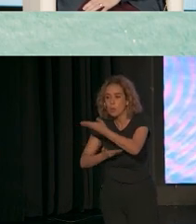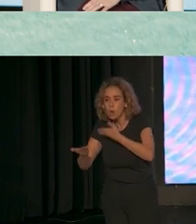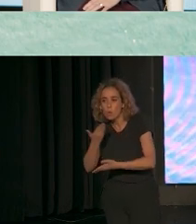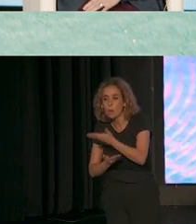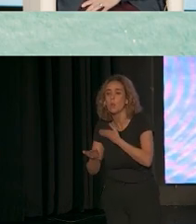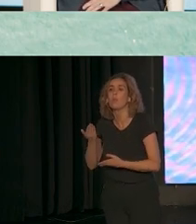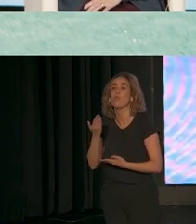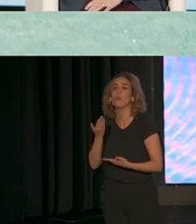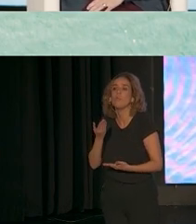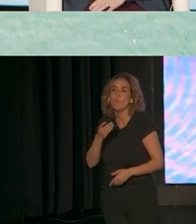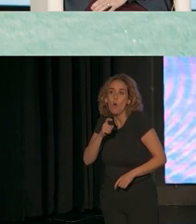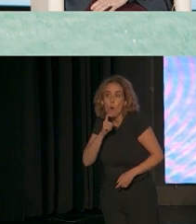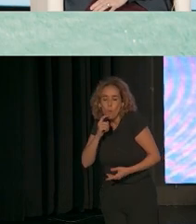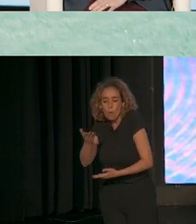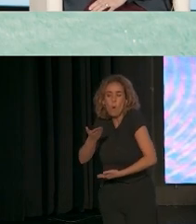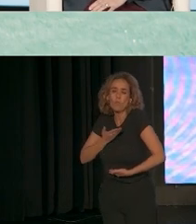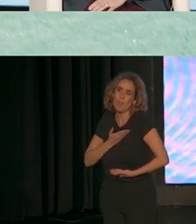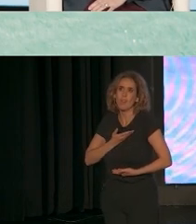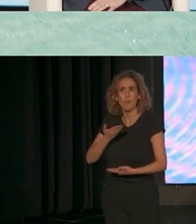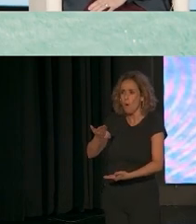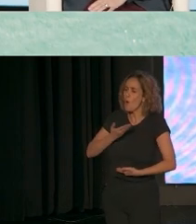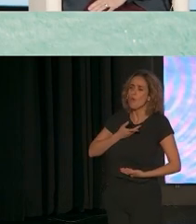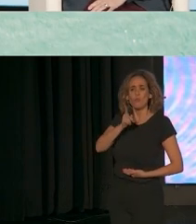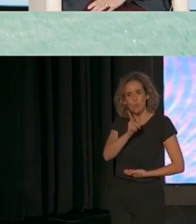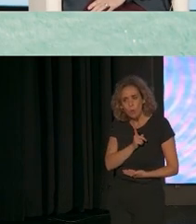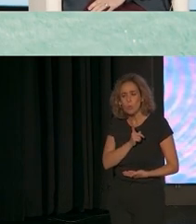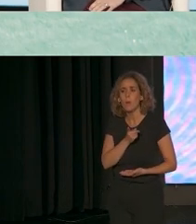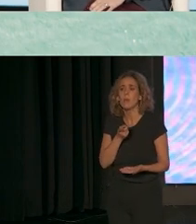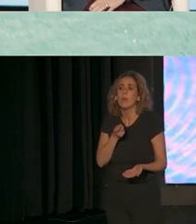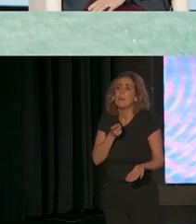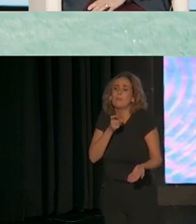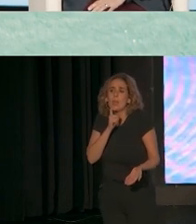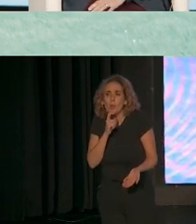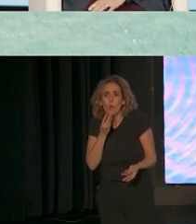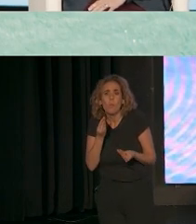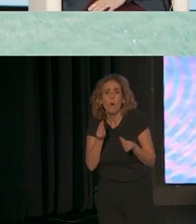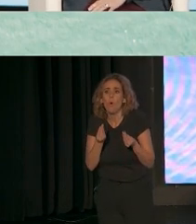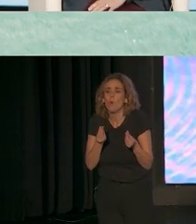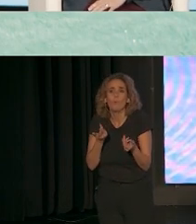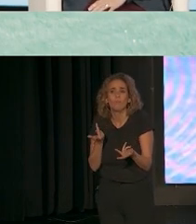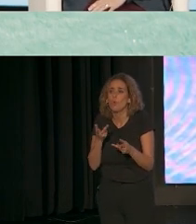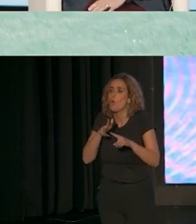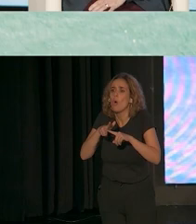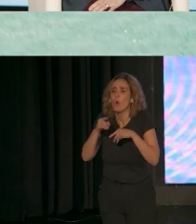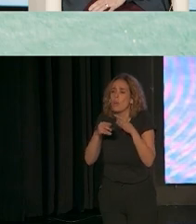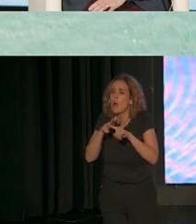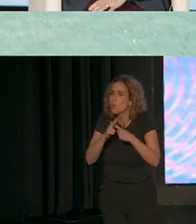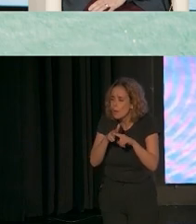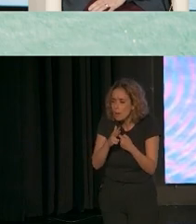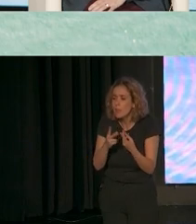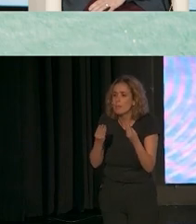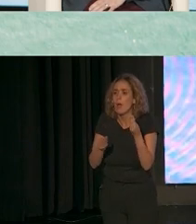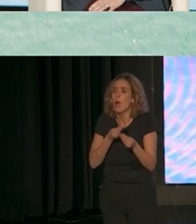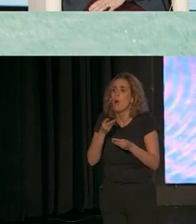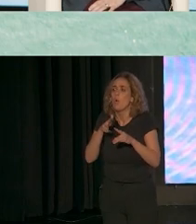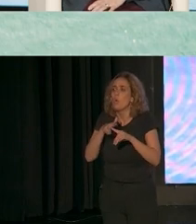cómo podían no ayudar tampoco, y lo que era la autodeterminación y cómo podía ser la autodeterminación una herramienta para convertirla en